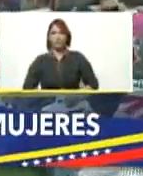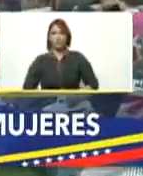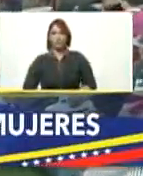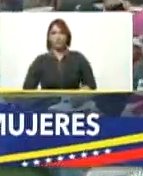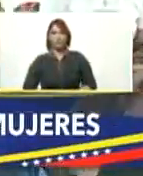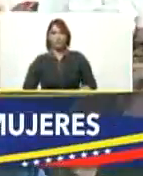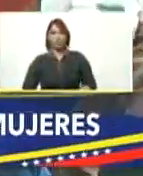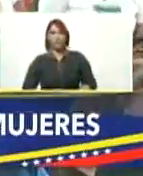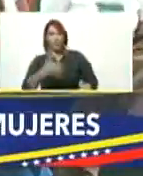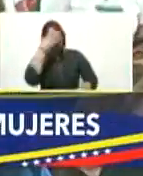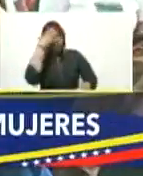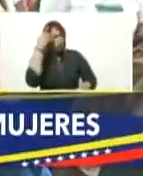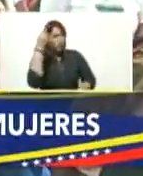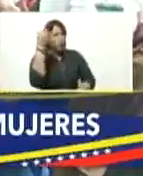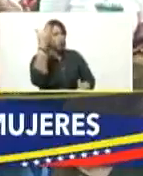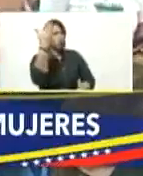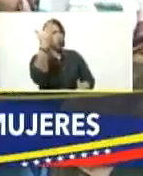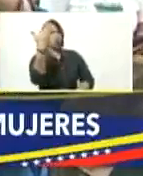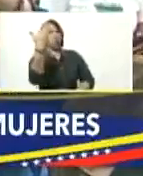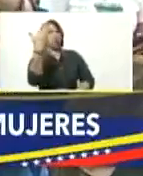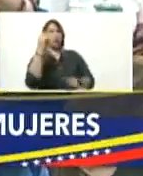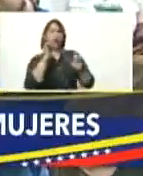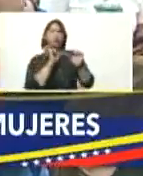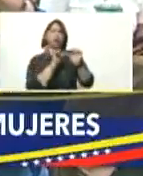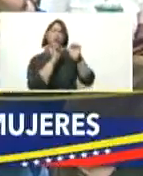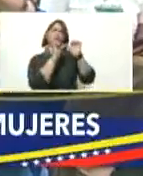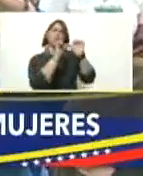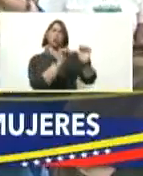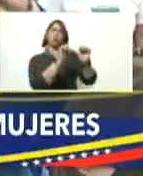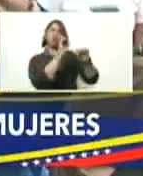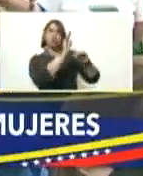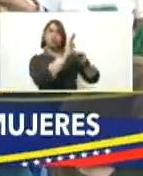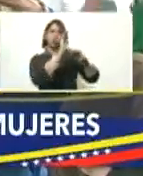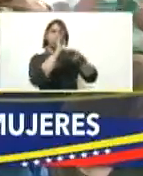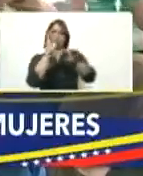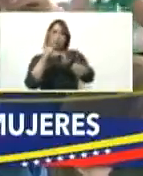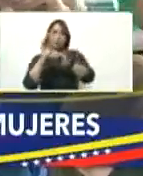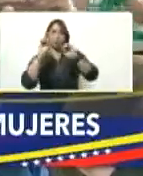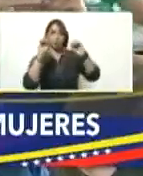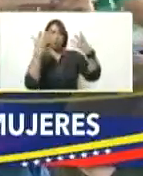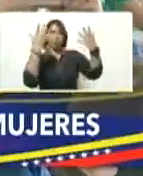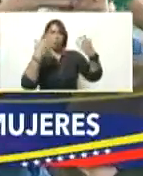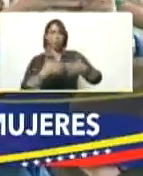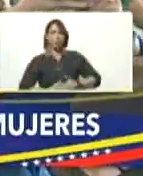Que Dios lo siga bendiciendo. Amén.